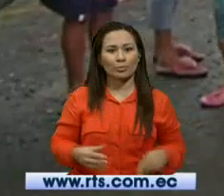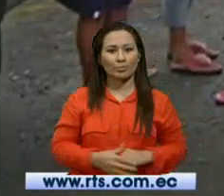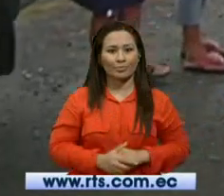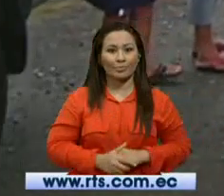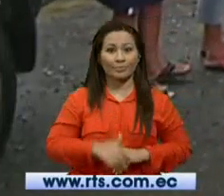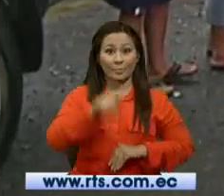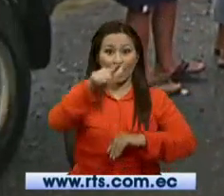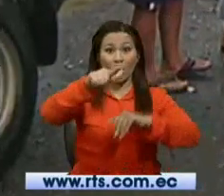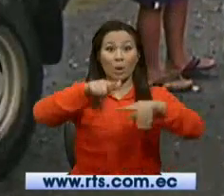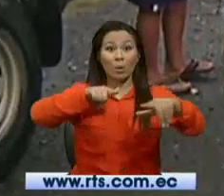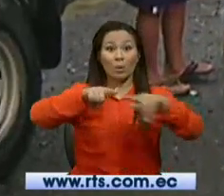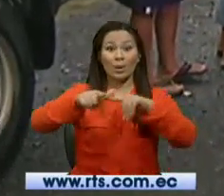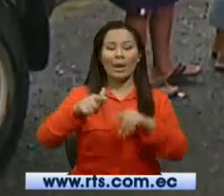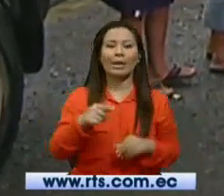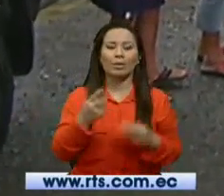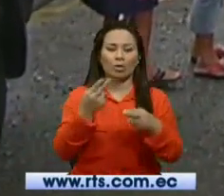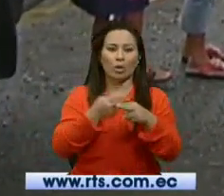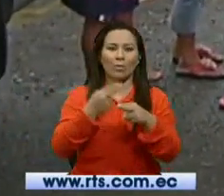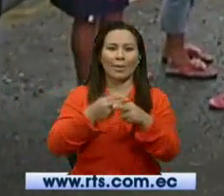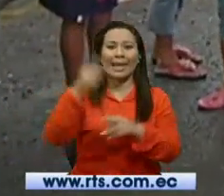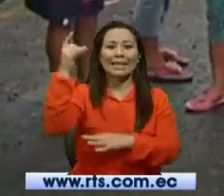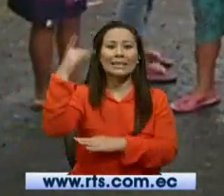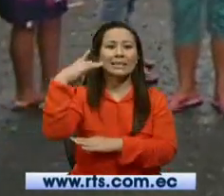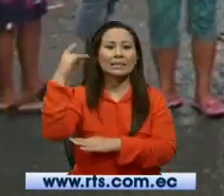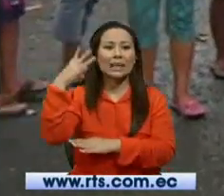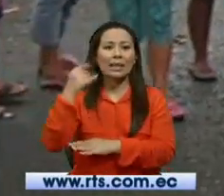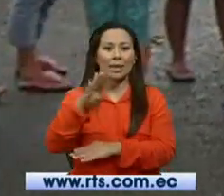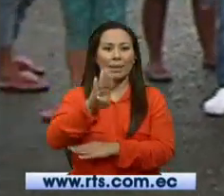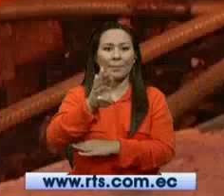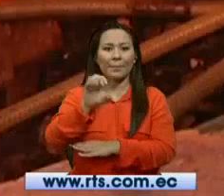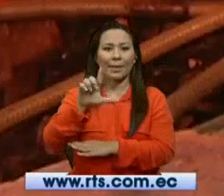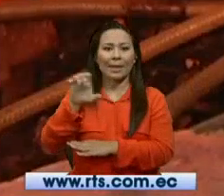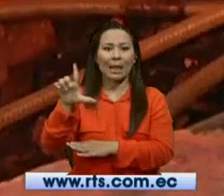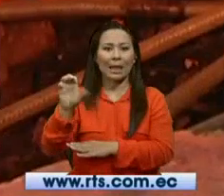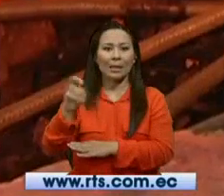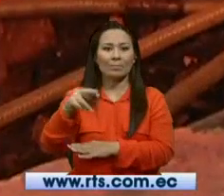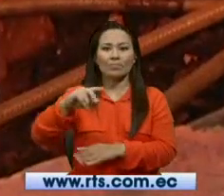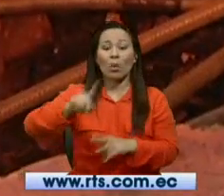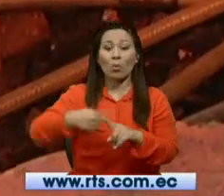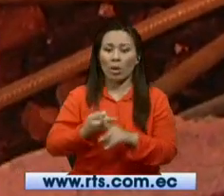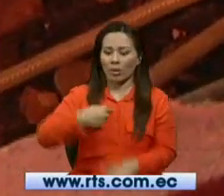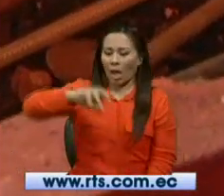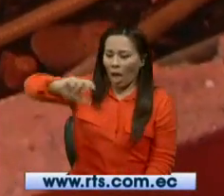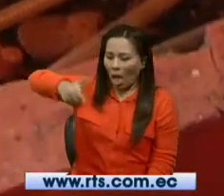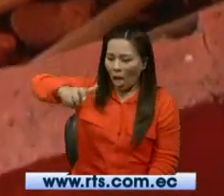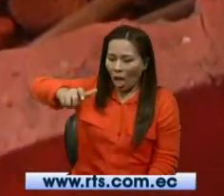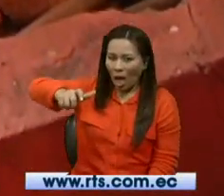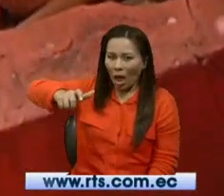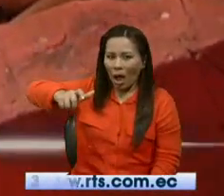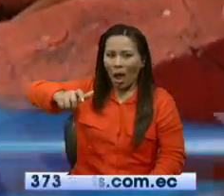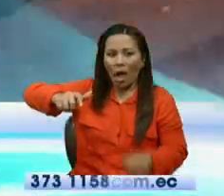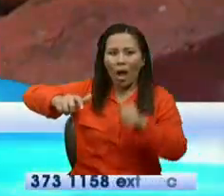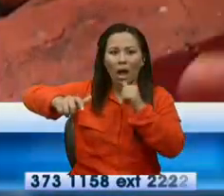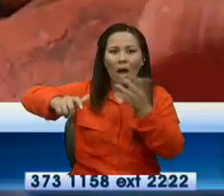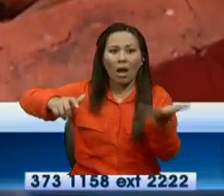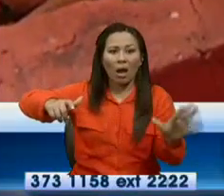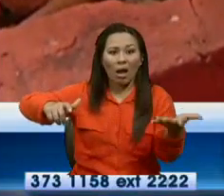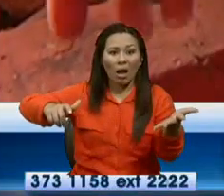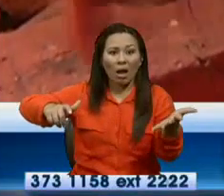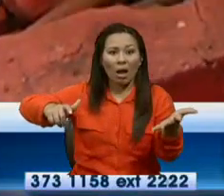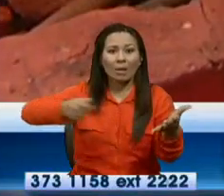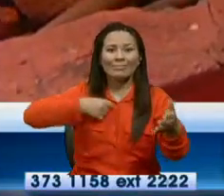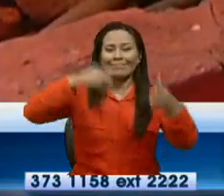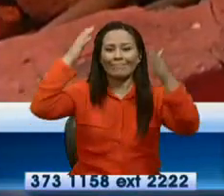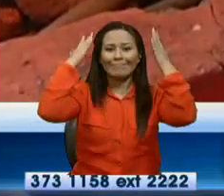En la cooperativa Estrella de Belén brilla el descontento cada vez que abren una llave de agua o quieren hacer uso